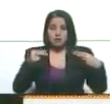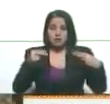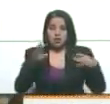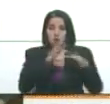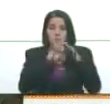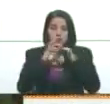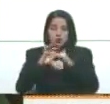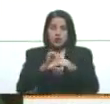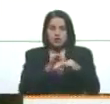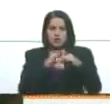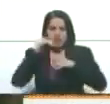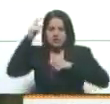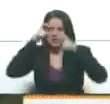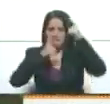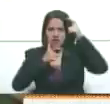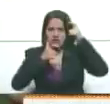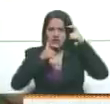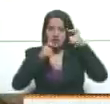unidad chavista,